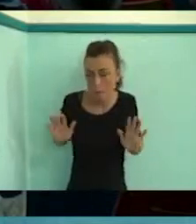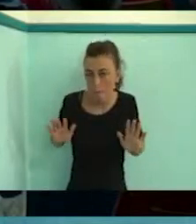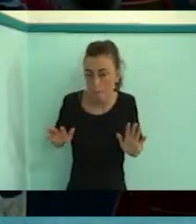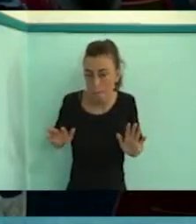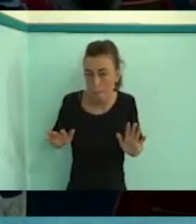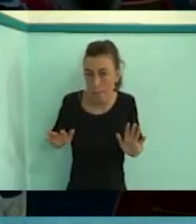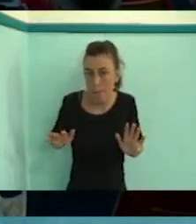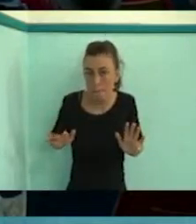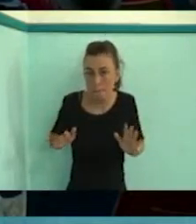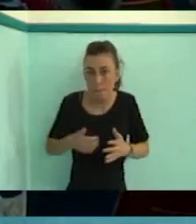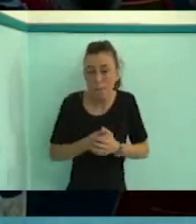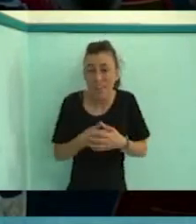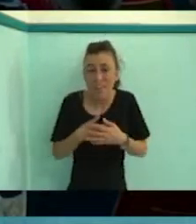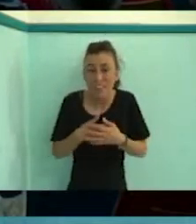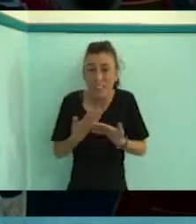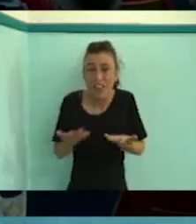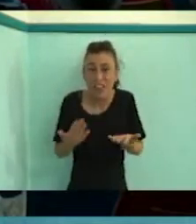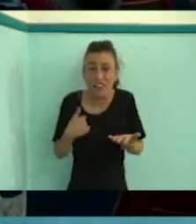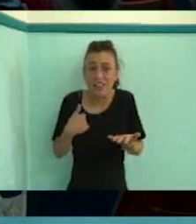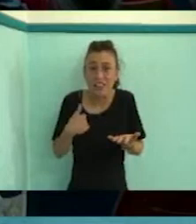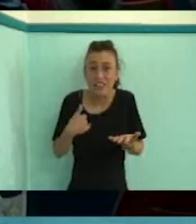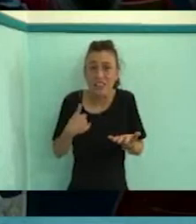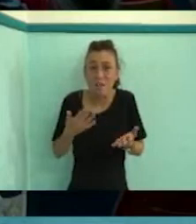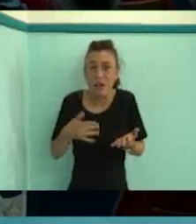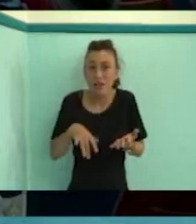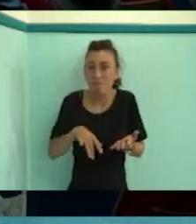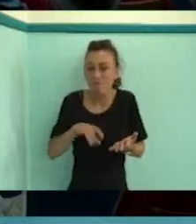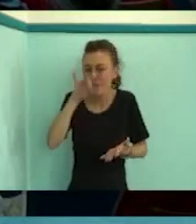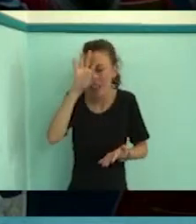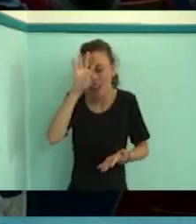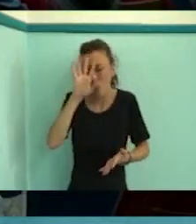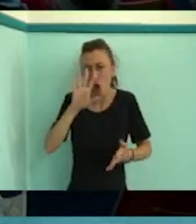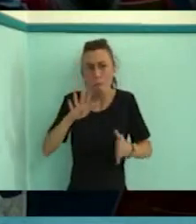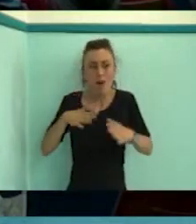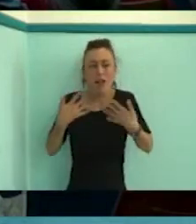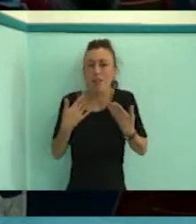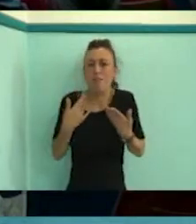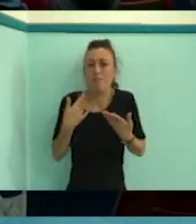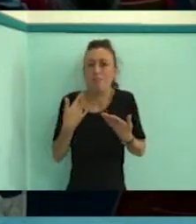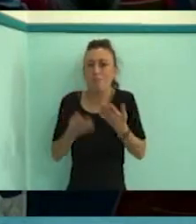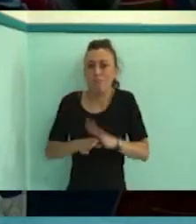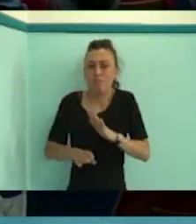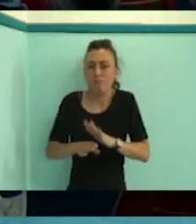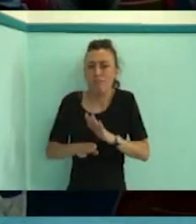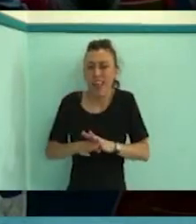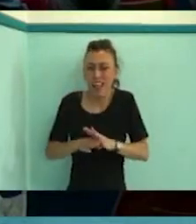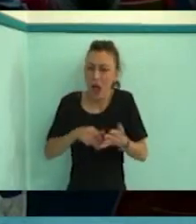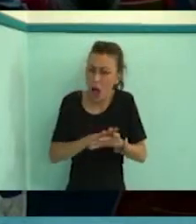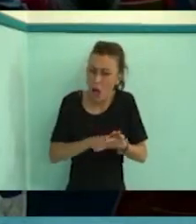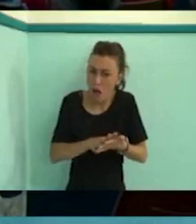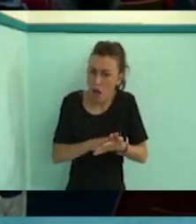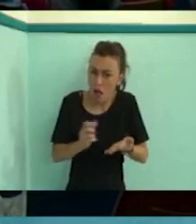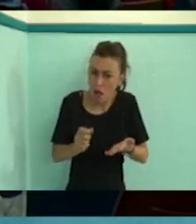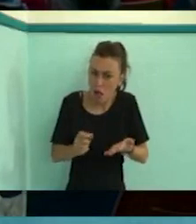H Entonces es algo que me sigue sorprendiendo y por mucho que se se hable sobre ello intentemos trabajá noos Lo eh se trabaje desde